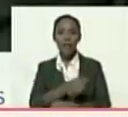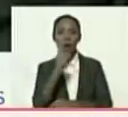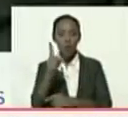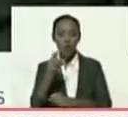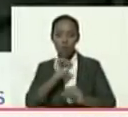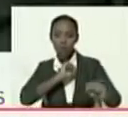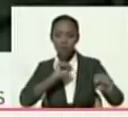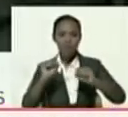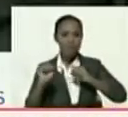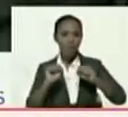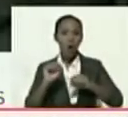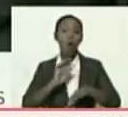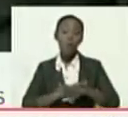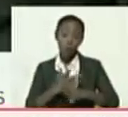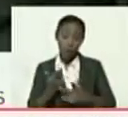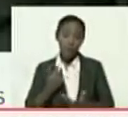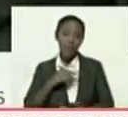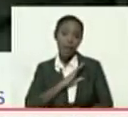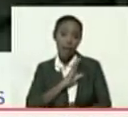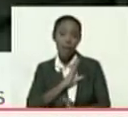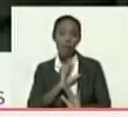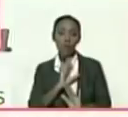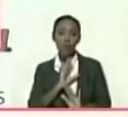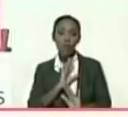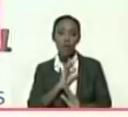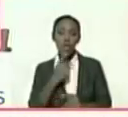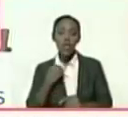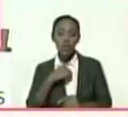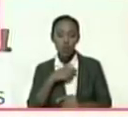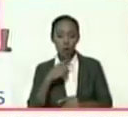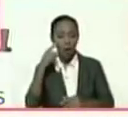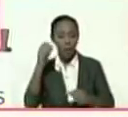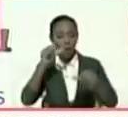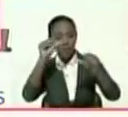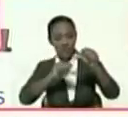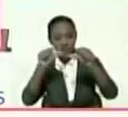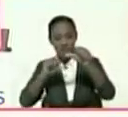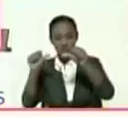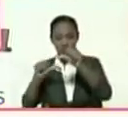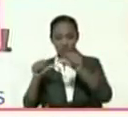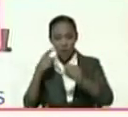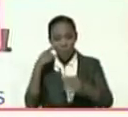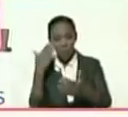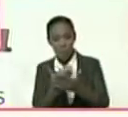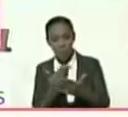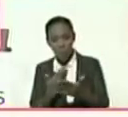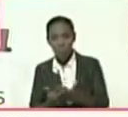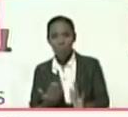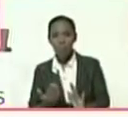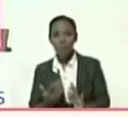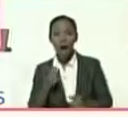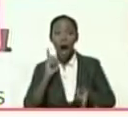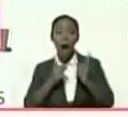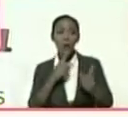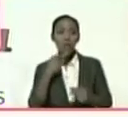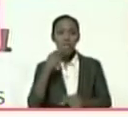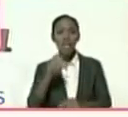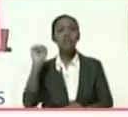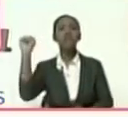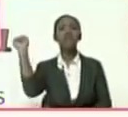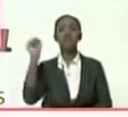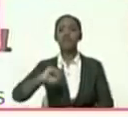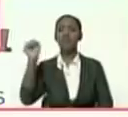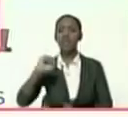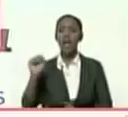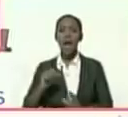actuar, es porque las tenemos y las hemos auditado y las hemos probado. Algunos dirán, sí, pero eso